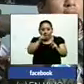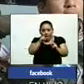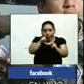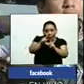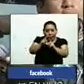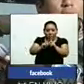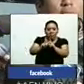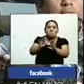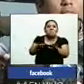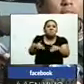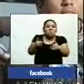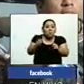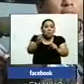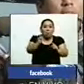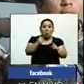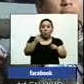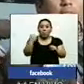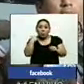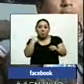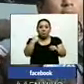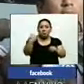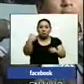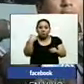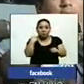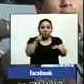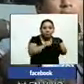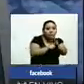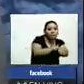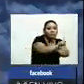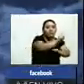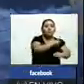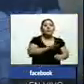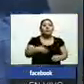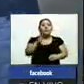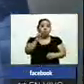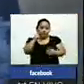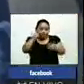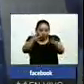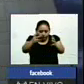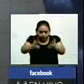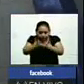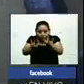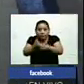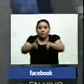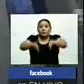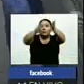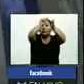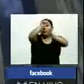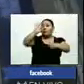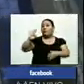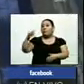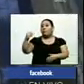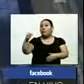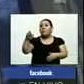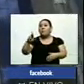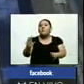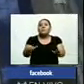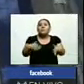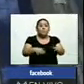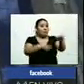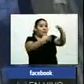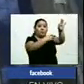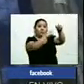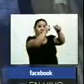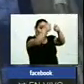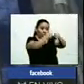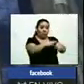realizarse o se haya realizado para poder evadir la responsabilidad en estos hechos delictivos. Según investigaciones de Fiscalía, el desfalco fue tomado